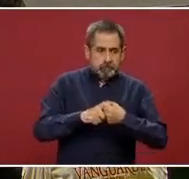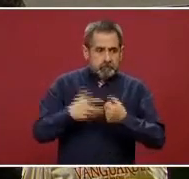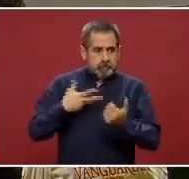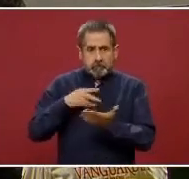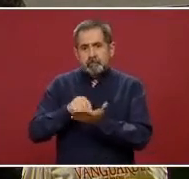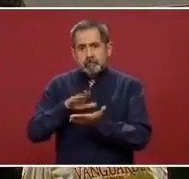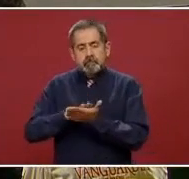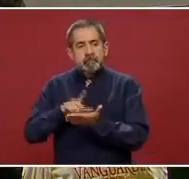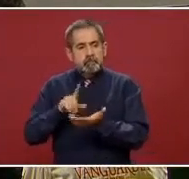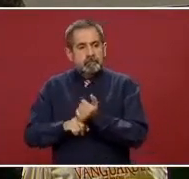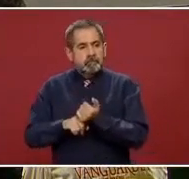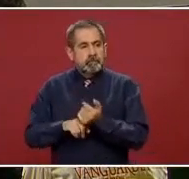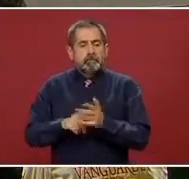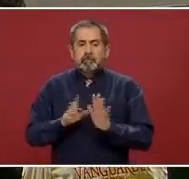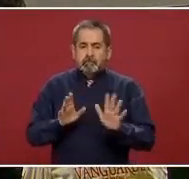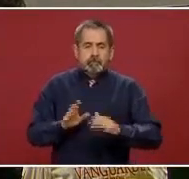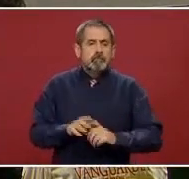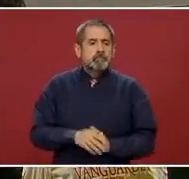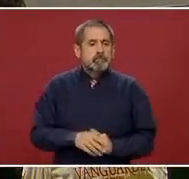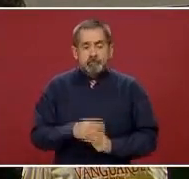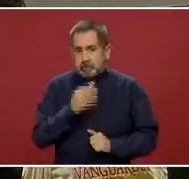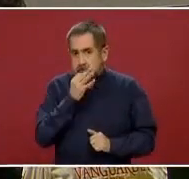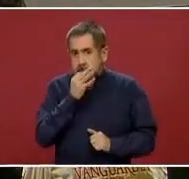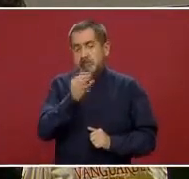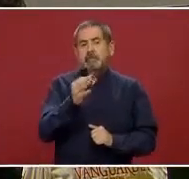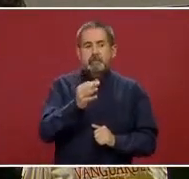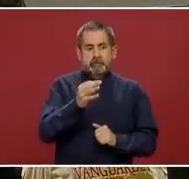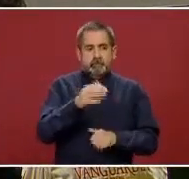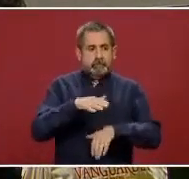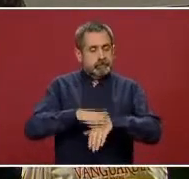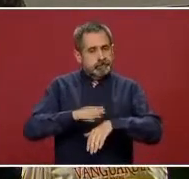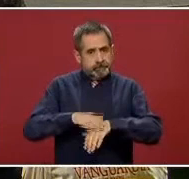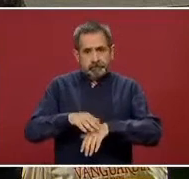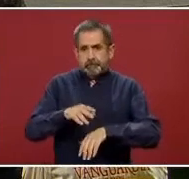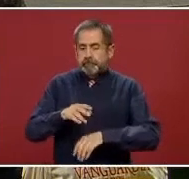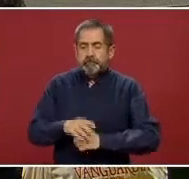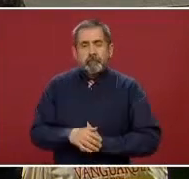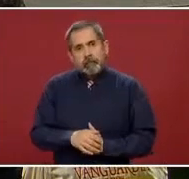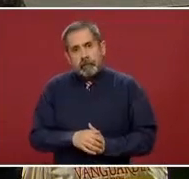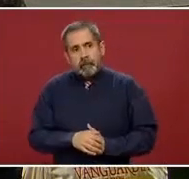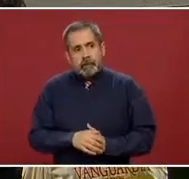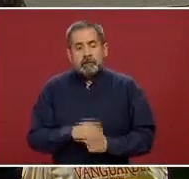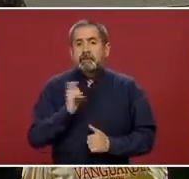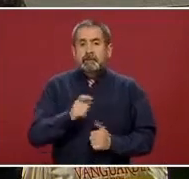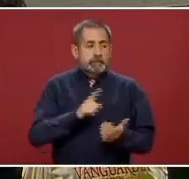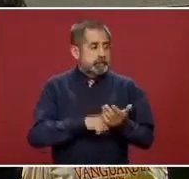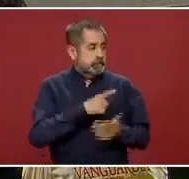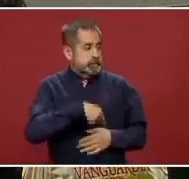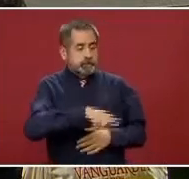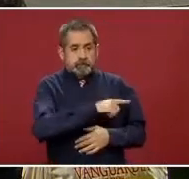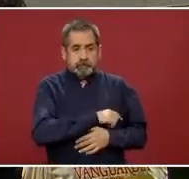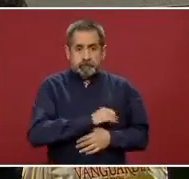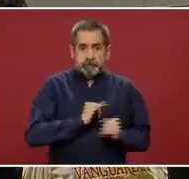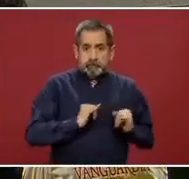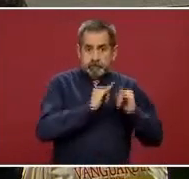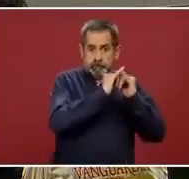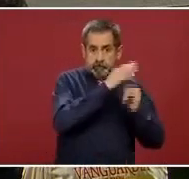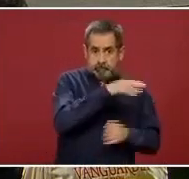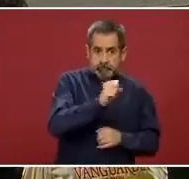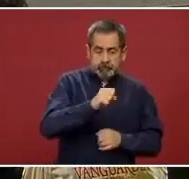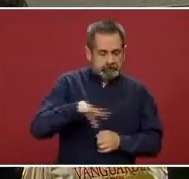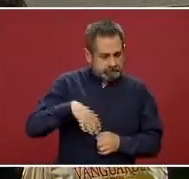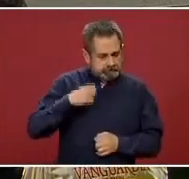régimen ordinario. Y realmente es un esfuerzo que hace el Instituto por